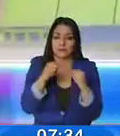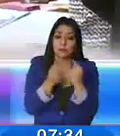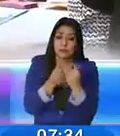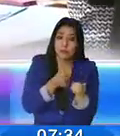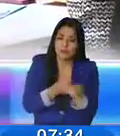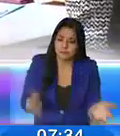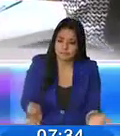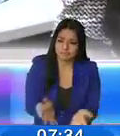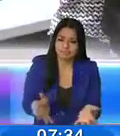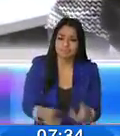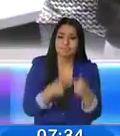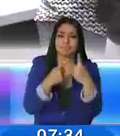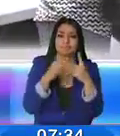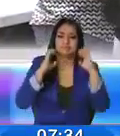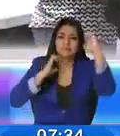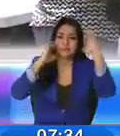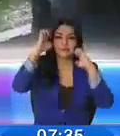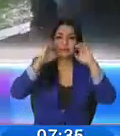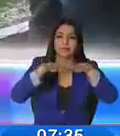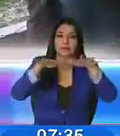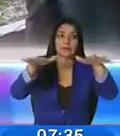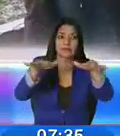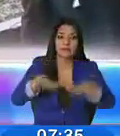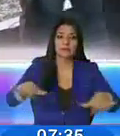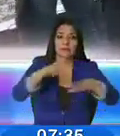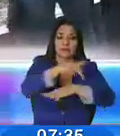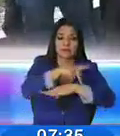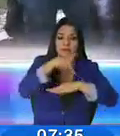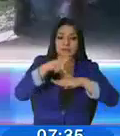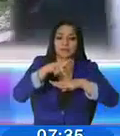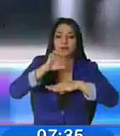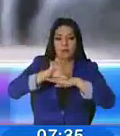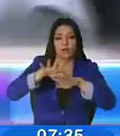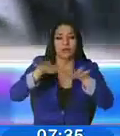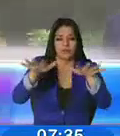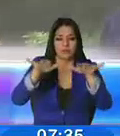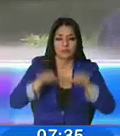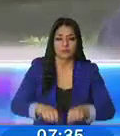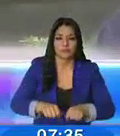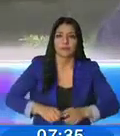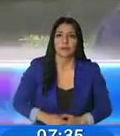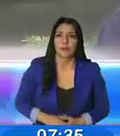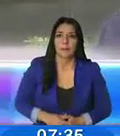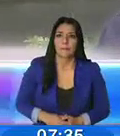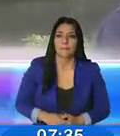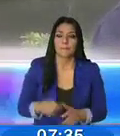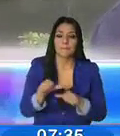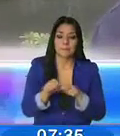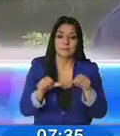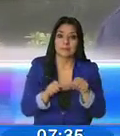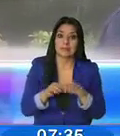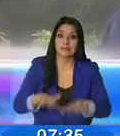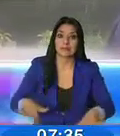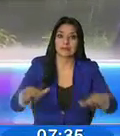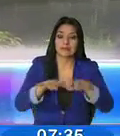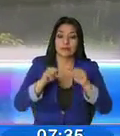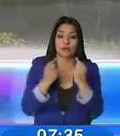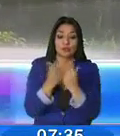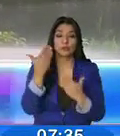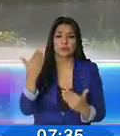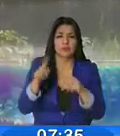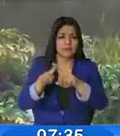movimiento, desarrollar una estrategia a nivel territorial y sectorial, entre otras. Es aprender a administrar la diversidad que hay en el